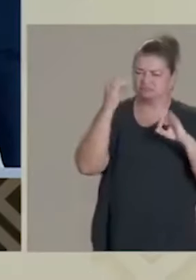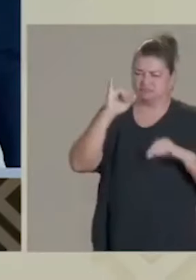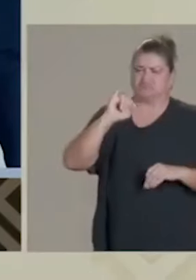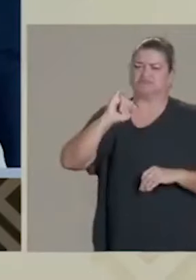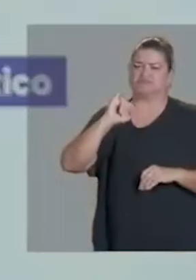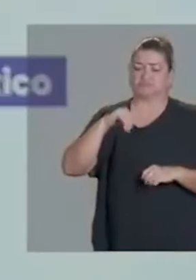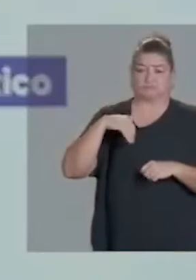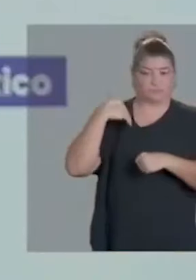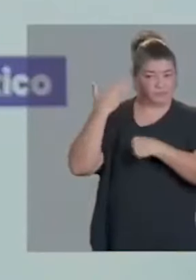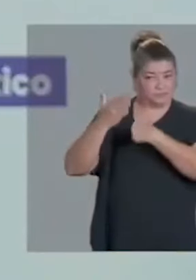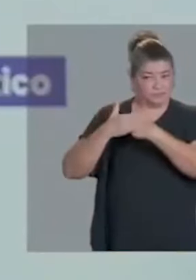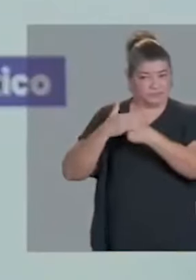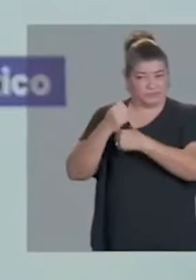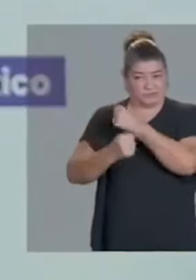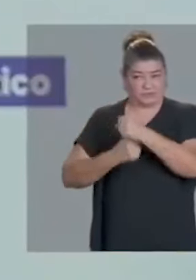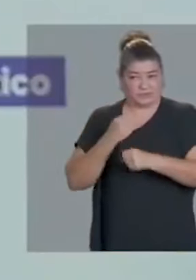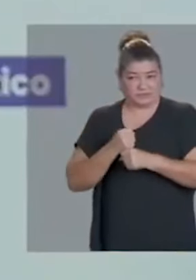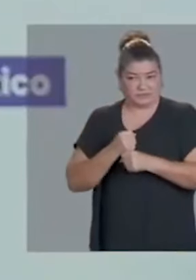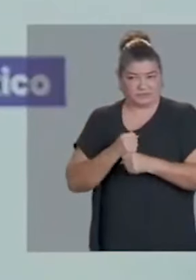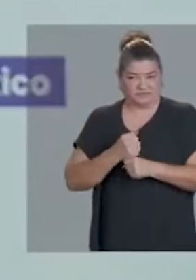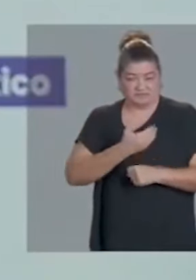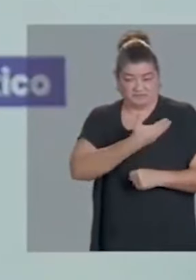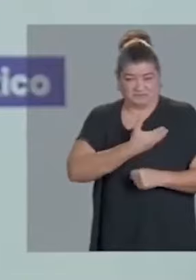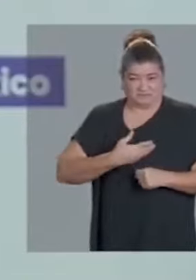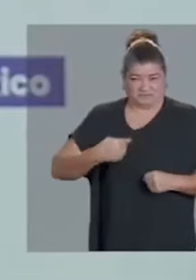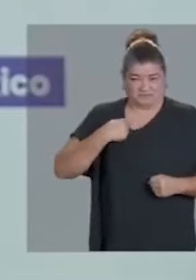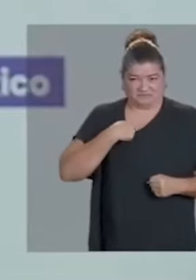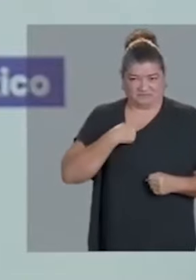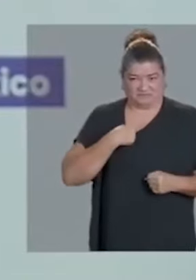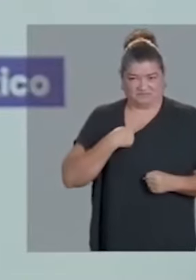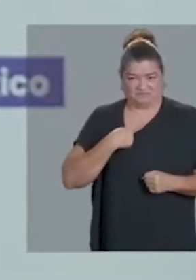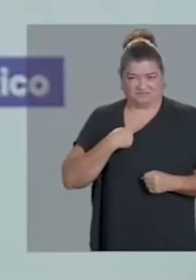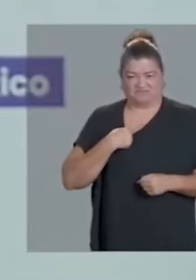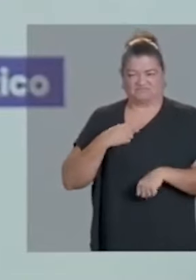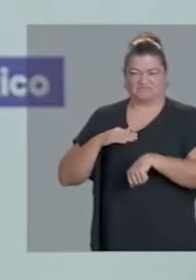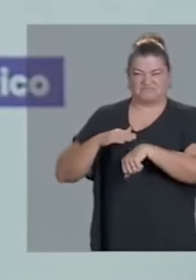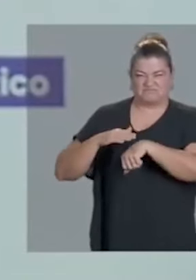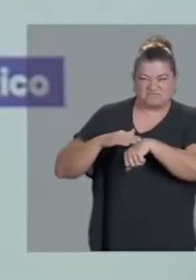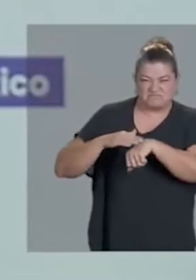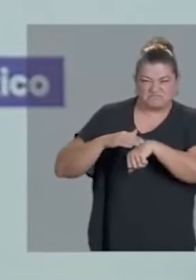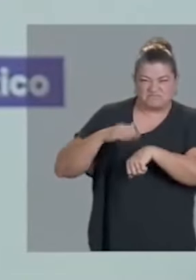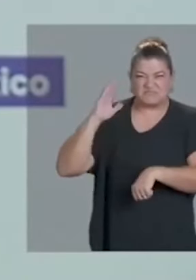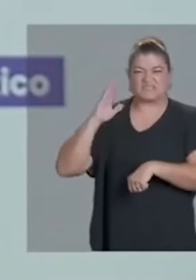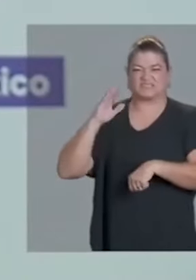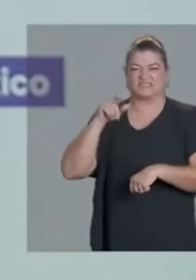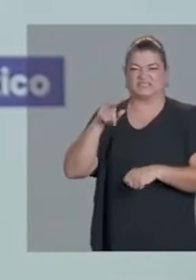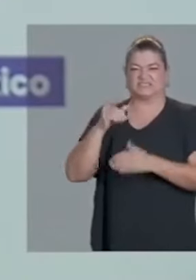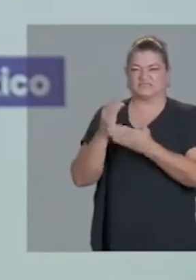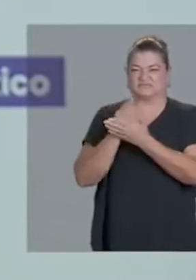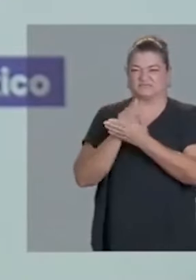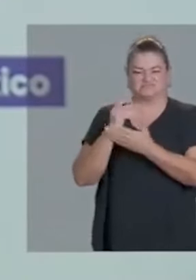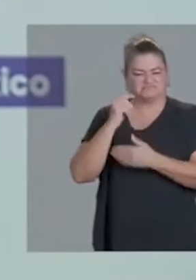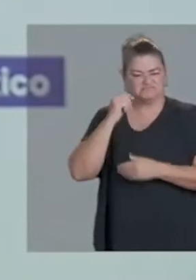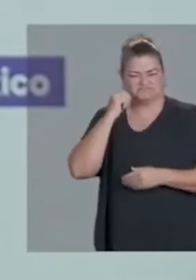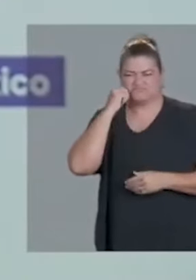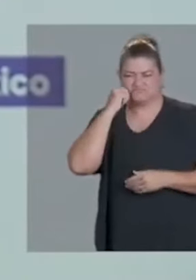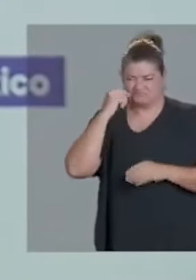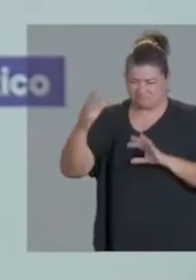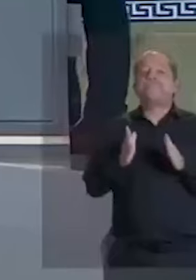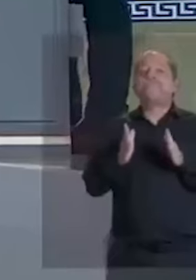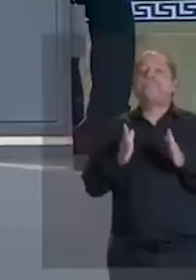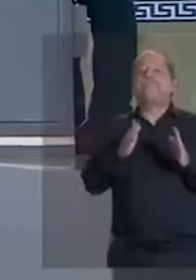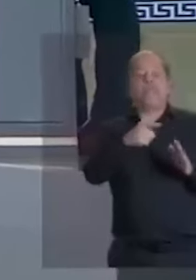con una mayoría de gobernadores y de gobernadores de Morena, y no lo haremos con colores ni con distingos partidistas. A todos esos estados les va a ir